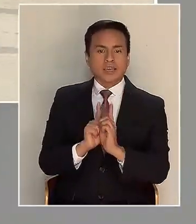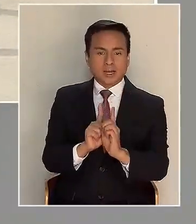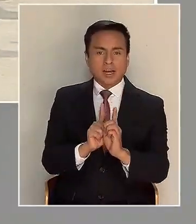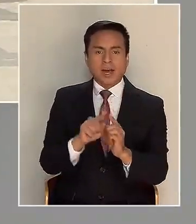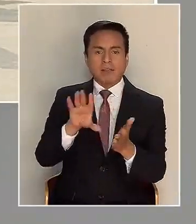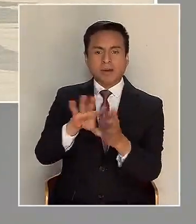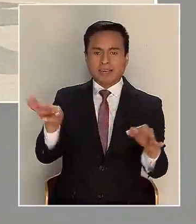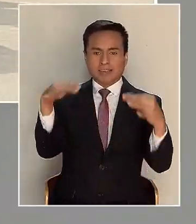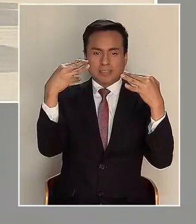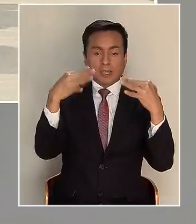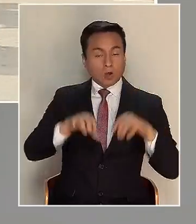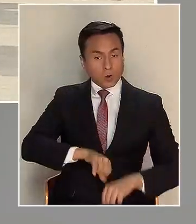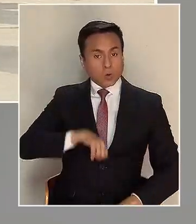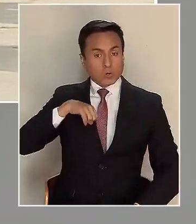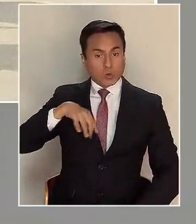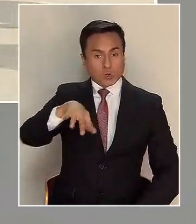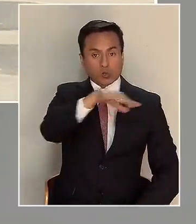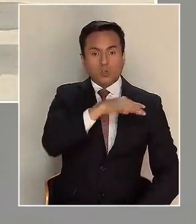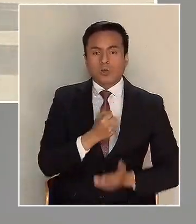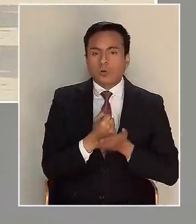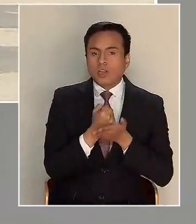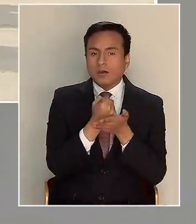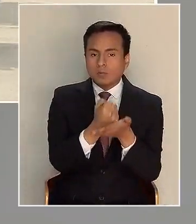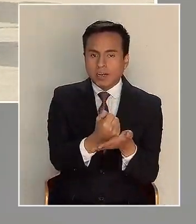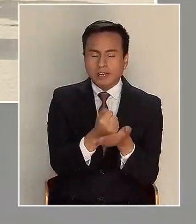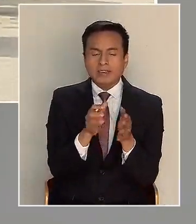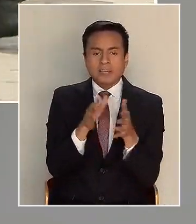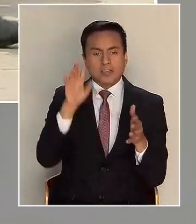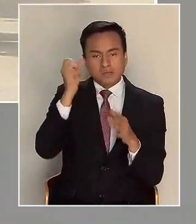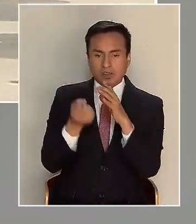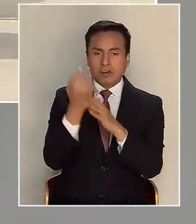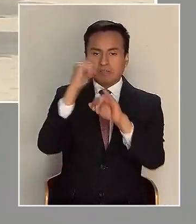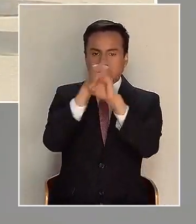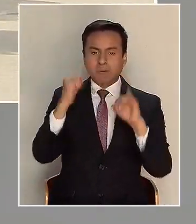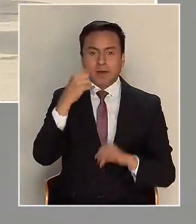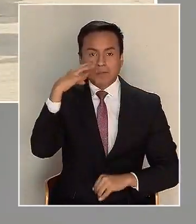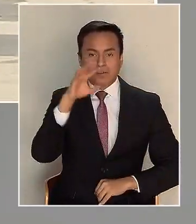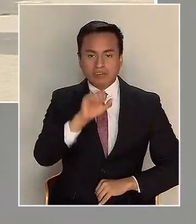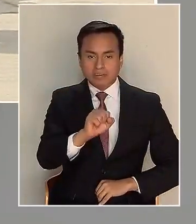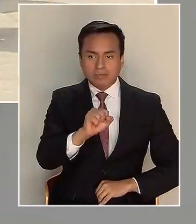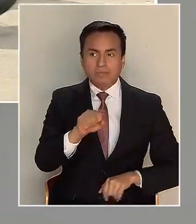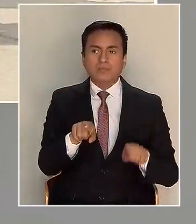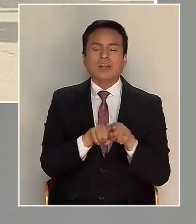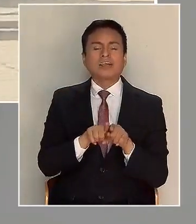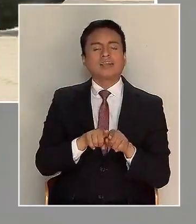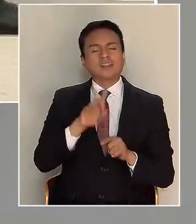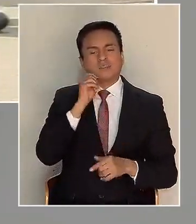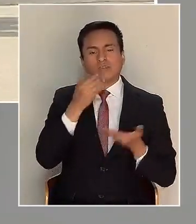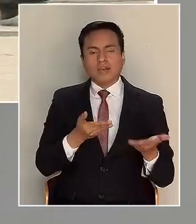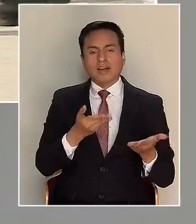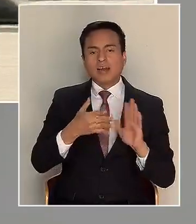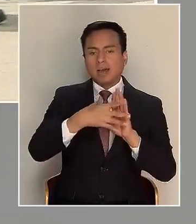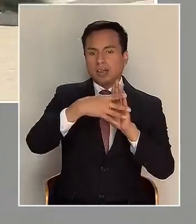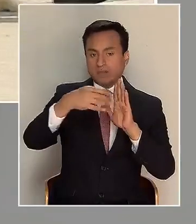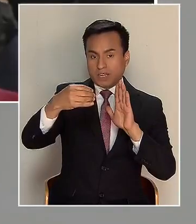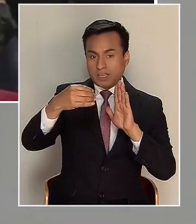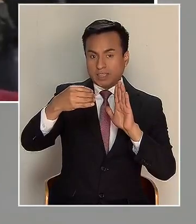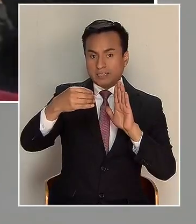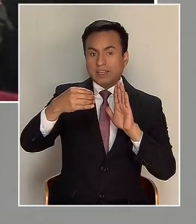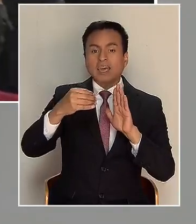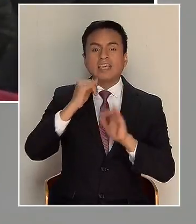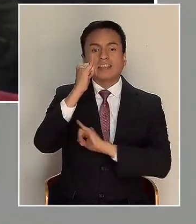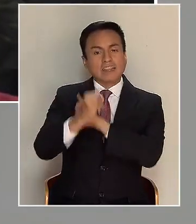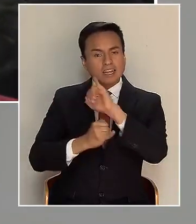país, orgullosos de colaborar en esta innovadora forma de prevención que los convierte en referentes a